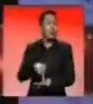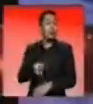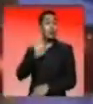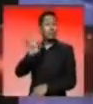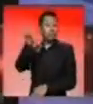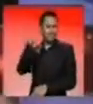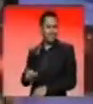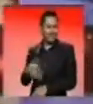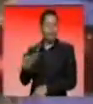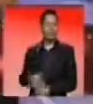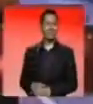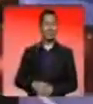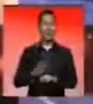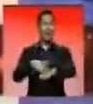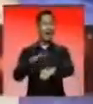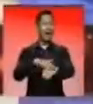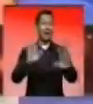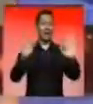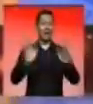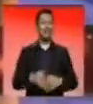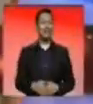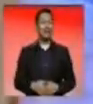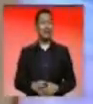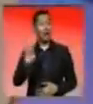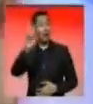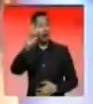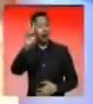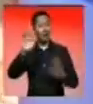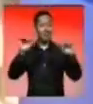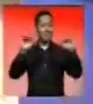¡Oye! No te veo.